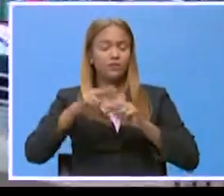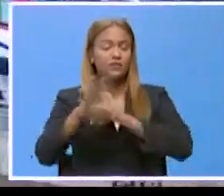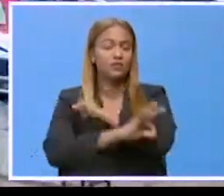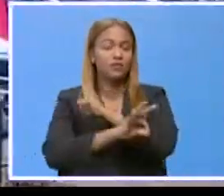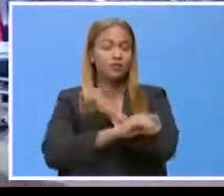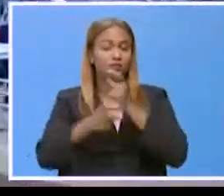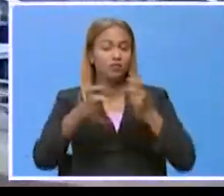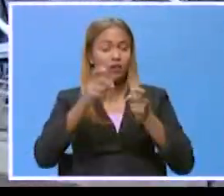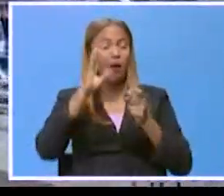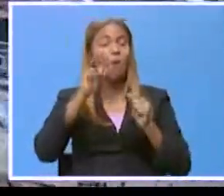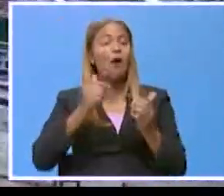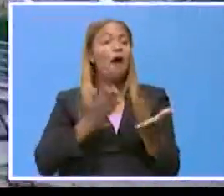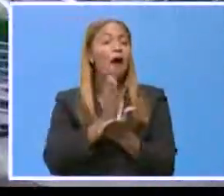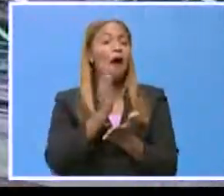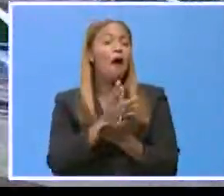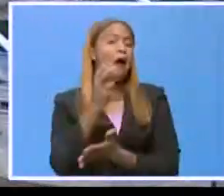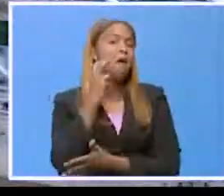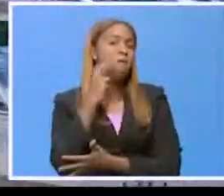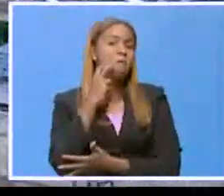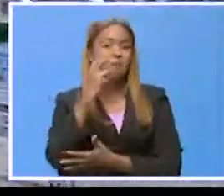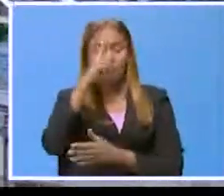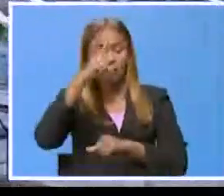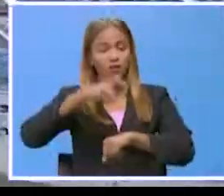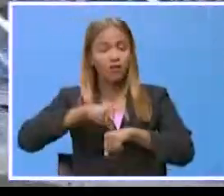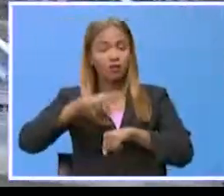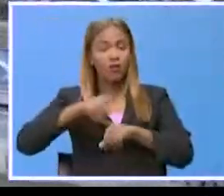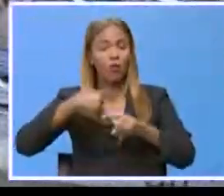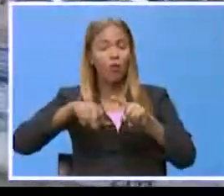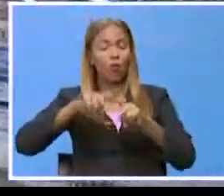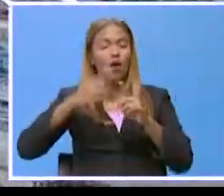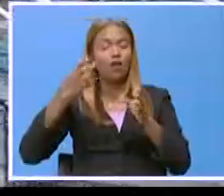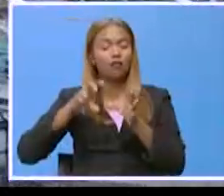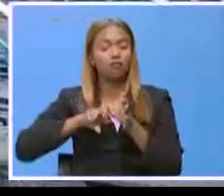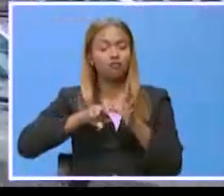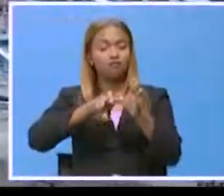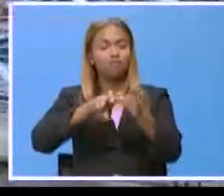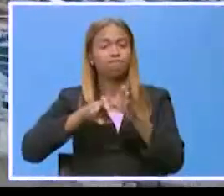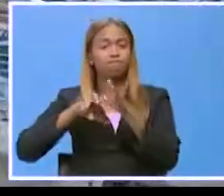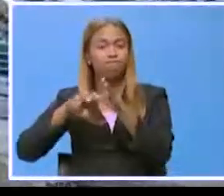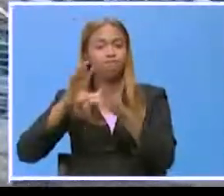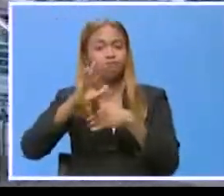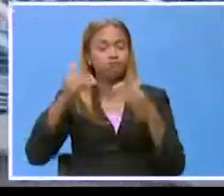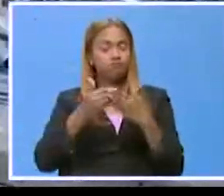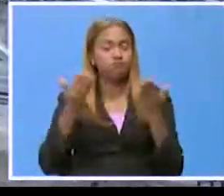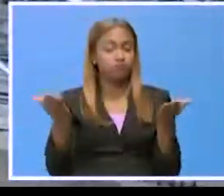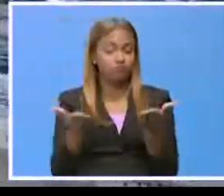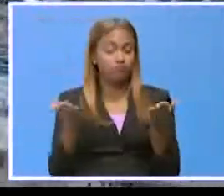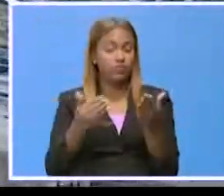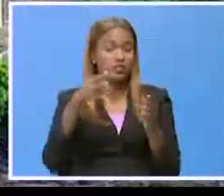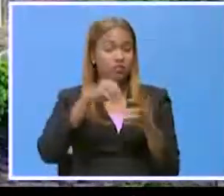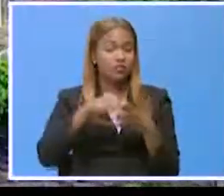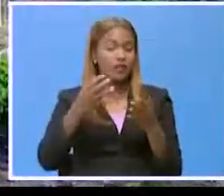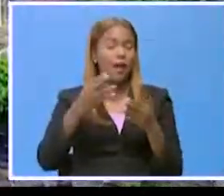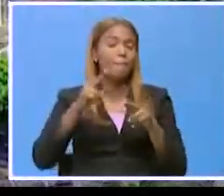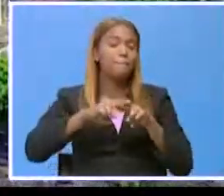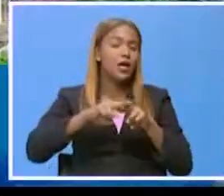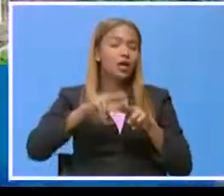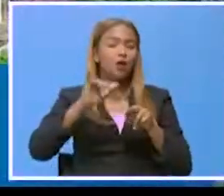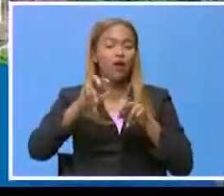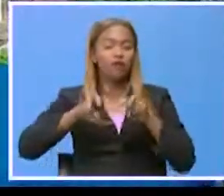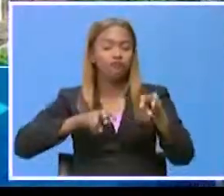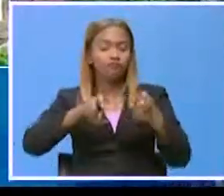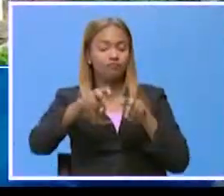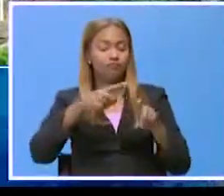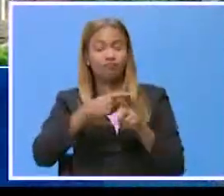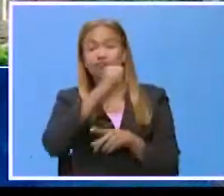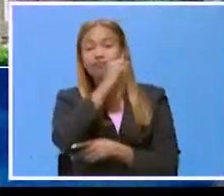drogas tendrán acceso gratuito a la hora de desplazarse en los sistemas de transporte masivo como el metro y el teleférico de